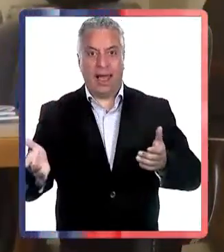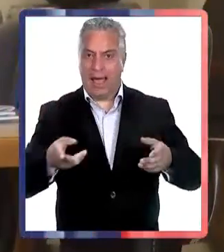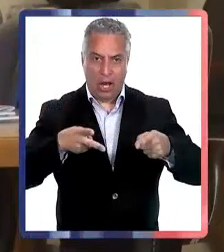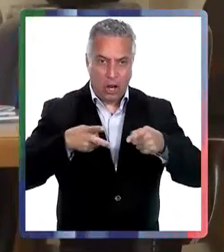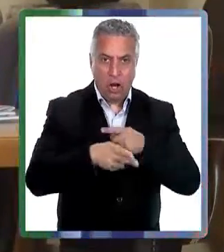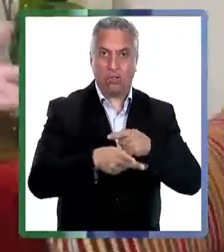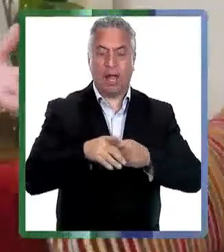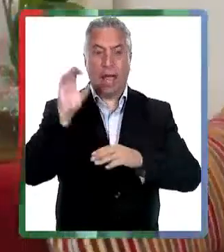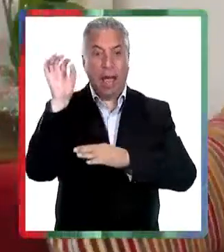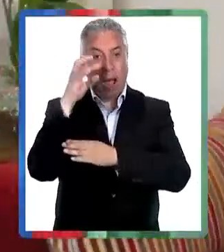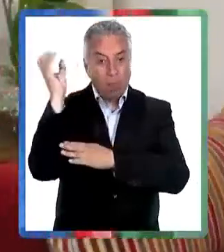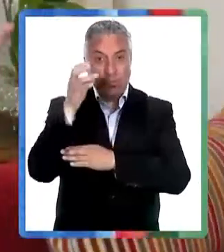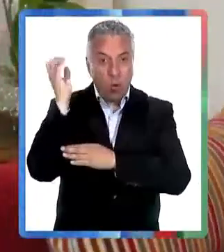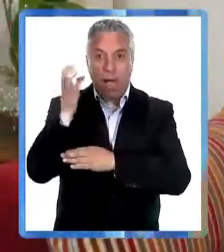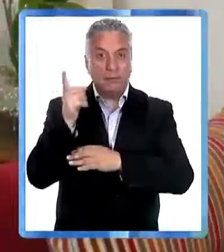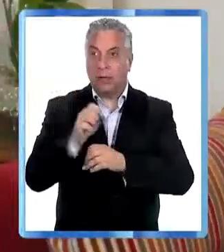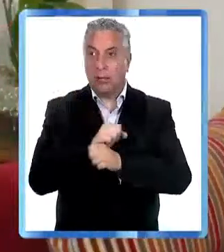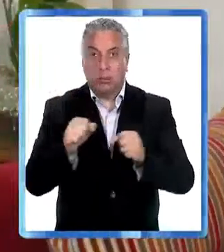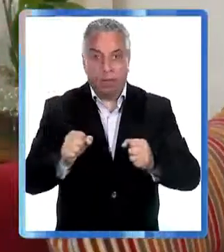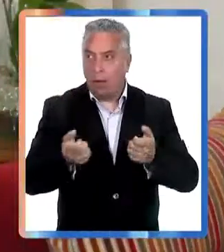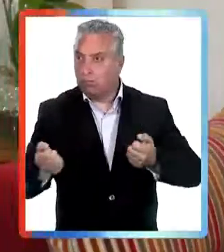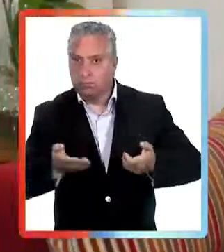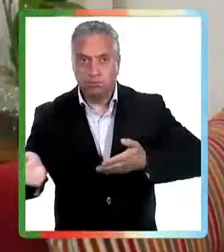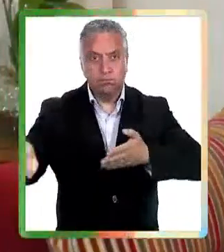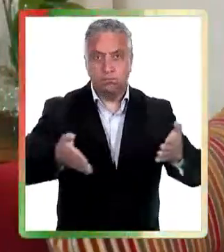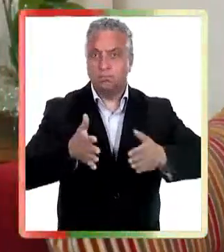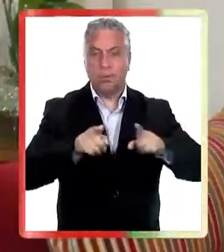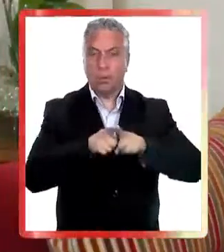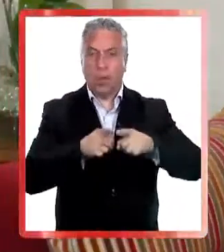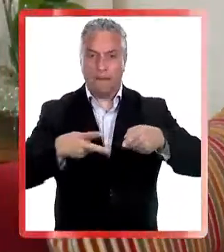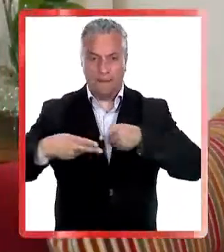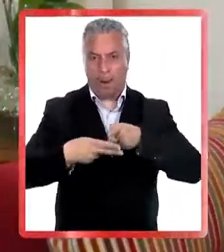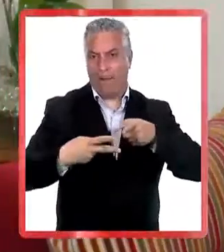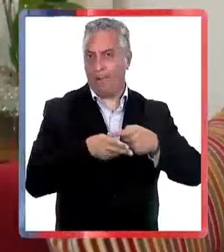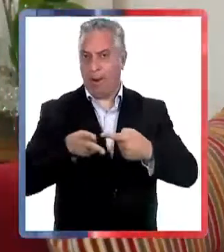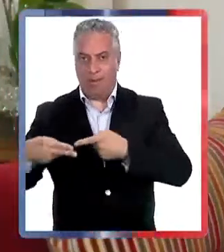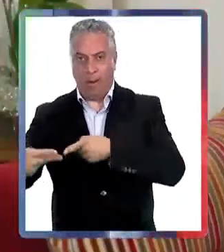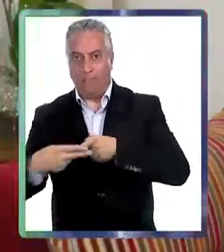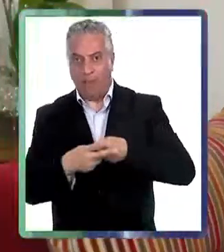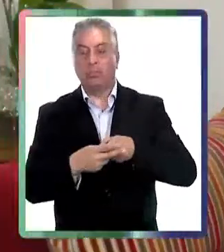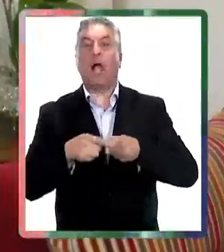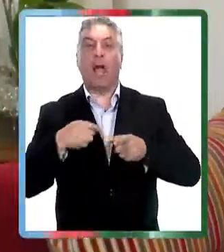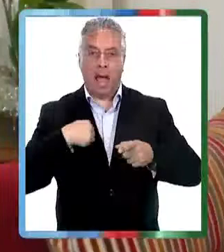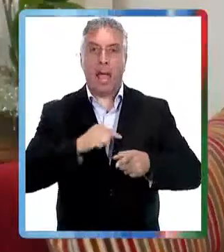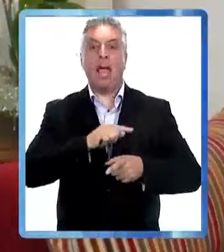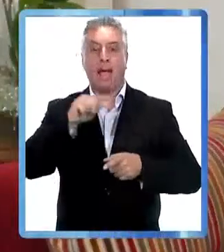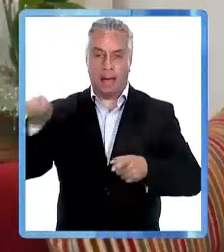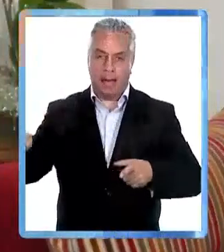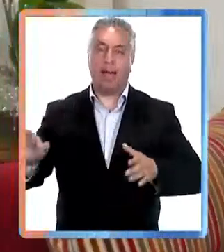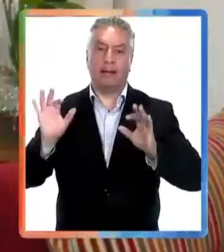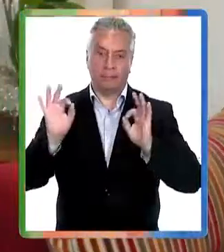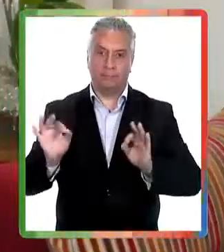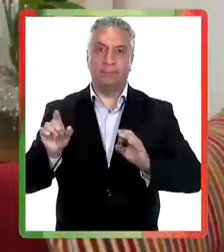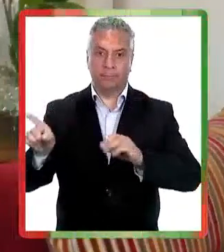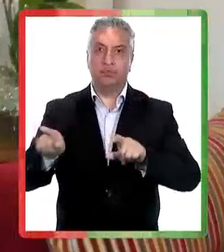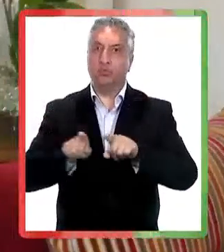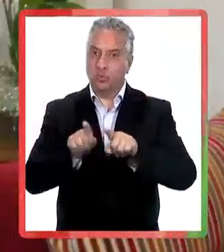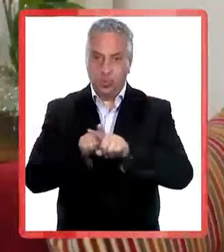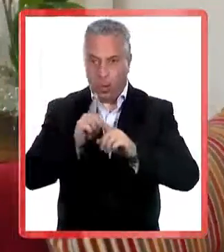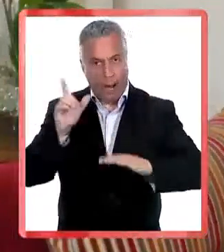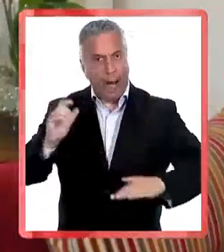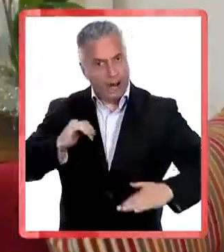camionetas, las ambulancias sin poder circular, etcétera. Por eso tenemos un estado de emergencia en la macrozona